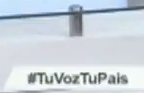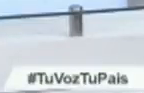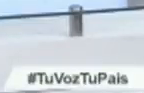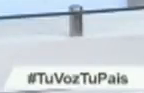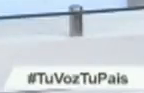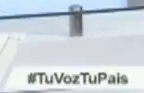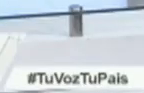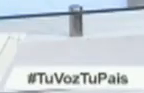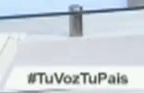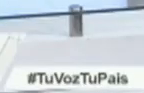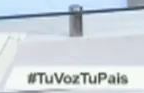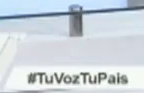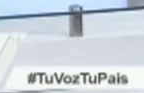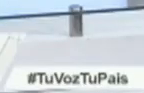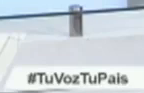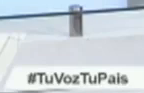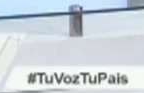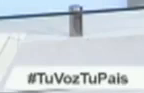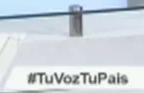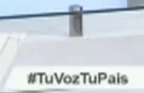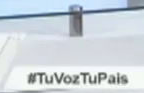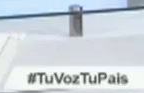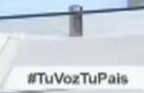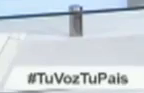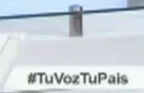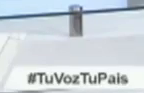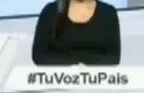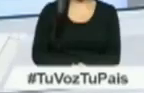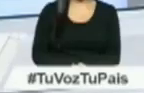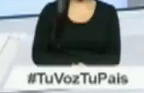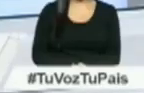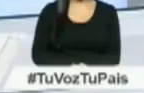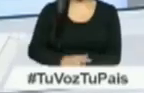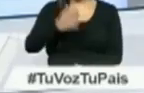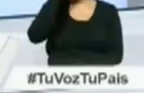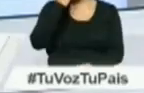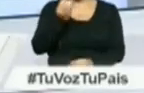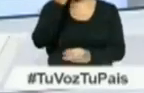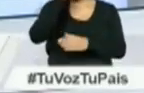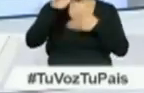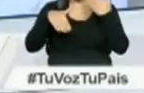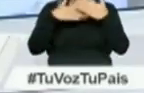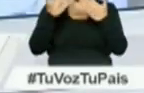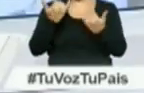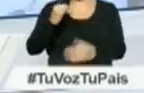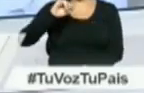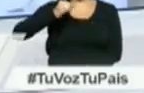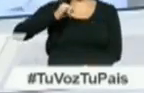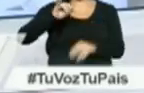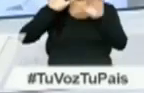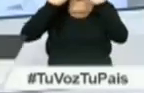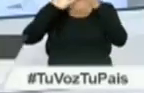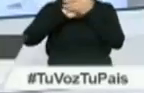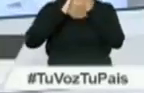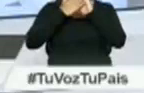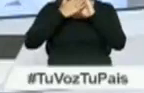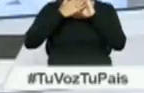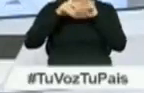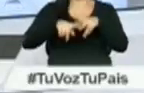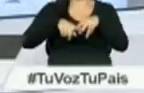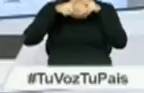Buenos días, amigos y amigas, muchas gracias por estar con nosotros en esta mañana, jueves 10 de noviembre, ya damos inicio con la